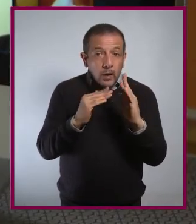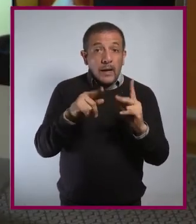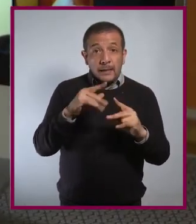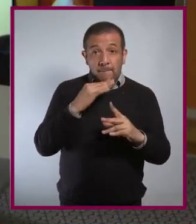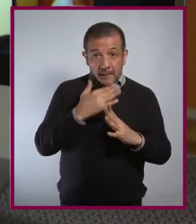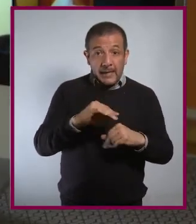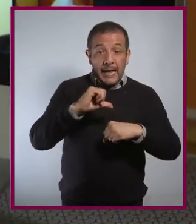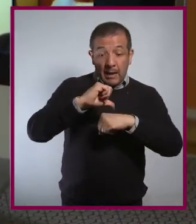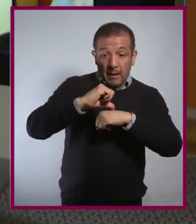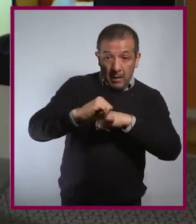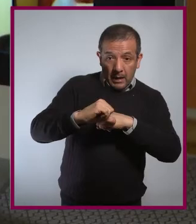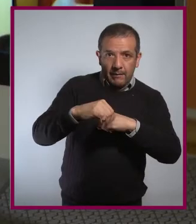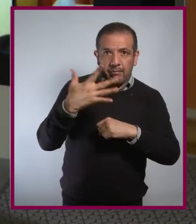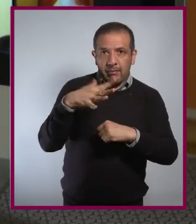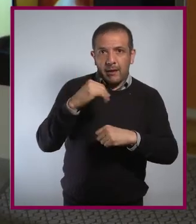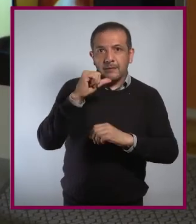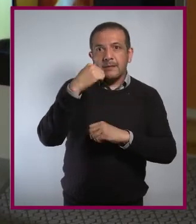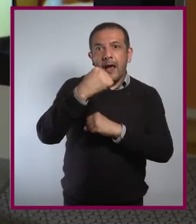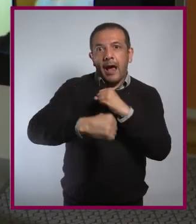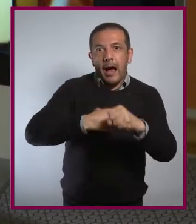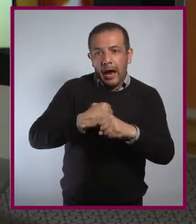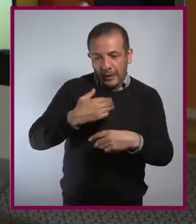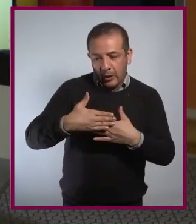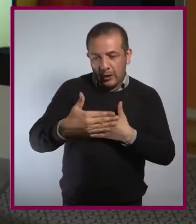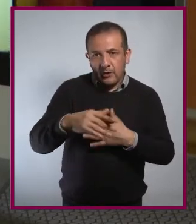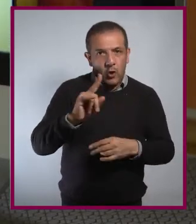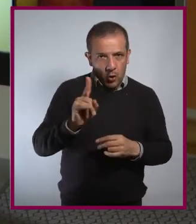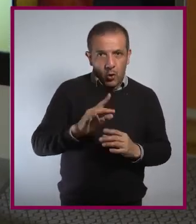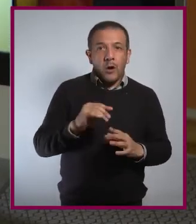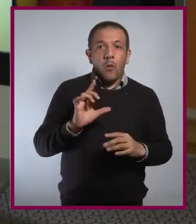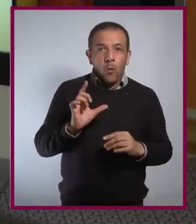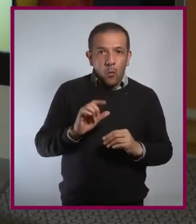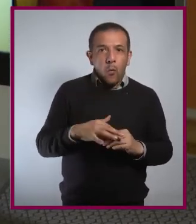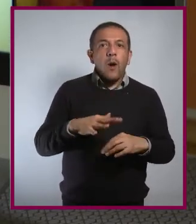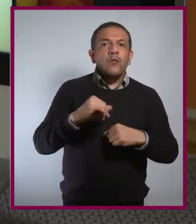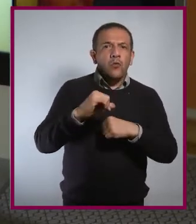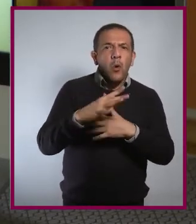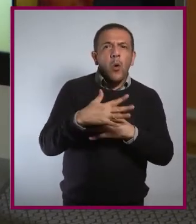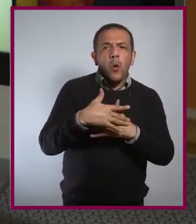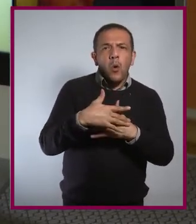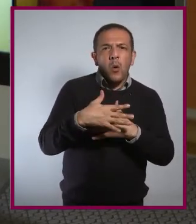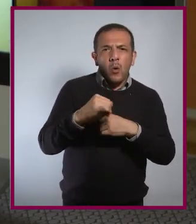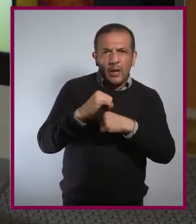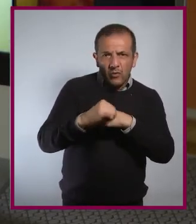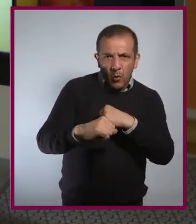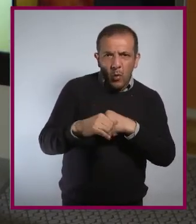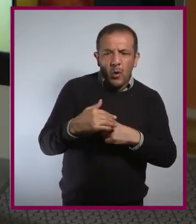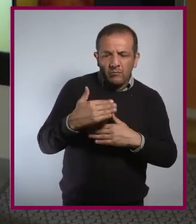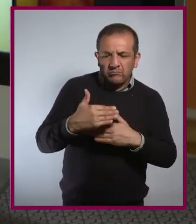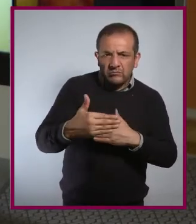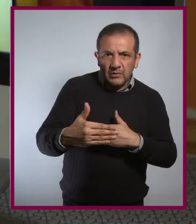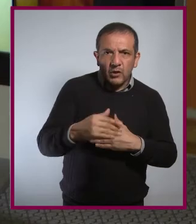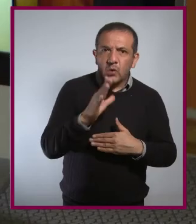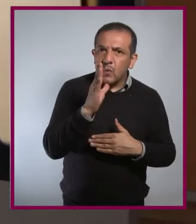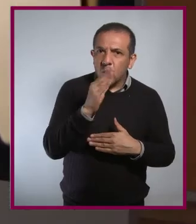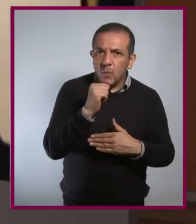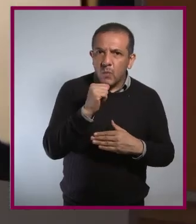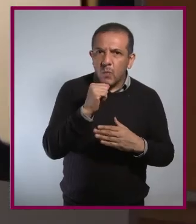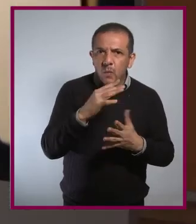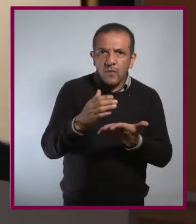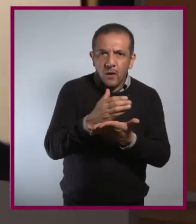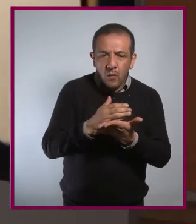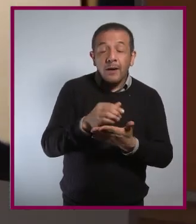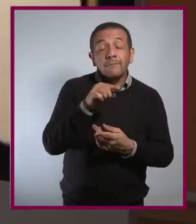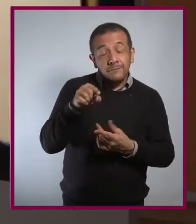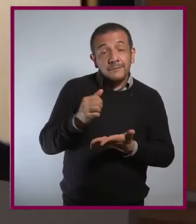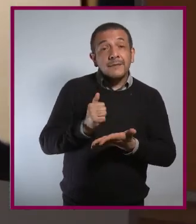que un dolor posoperatorio dure 10 años, ¿no? Al final, si empieza a tener esa tendencia que no mejora con el paso del tiempo,